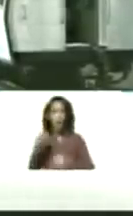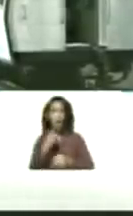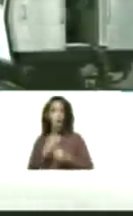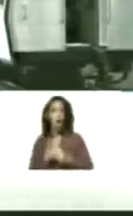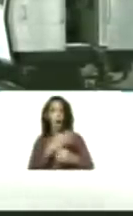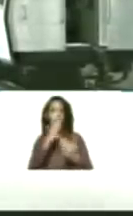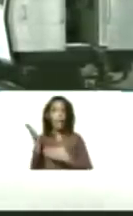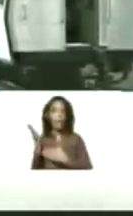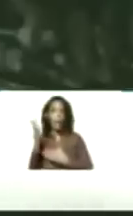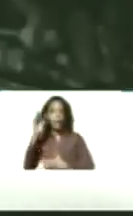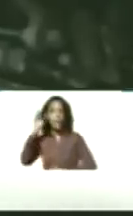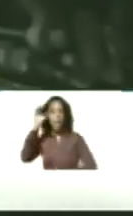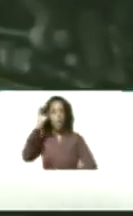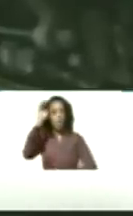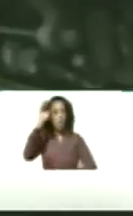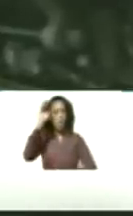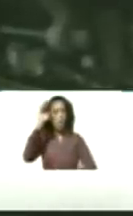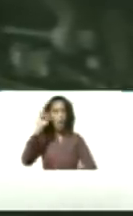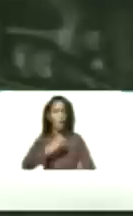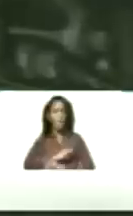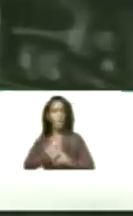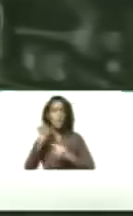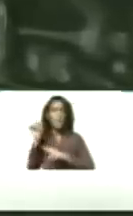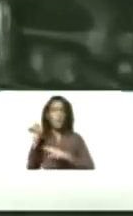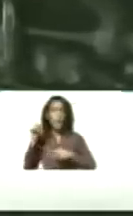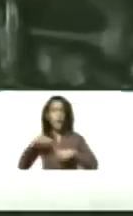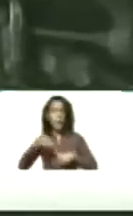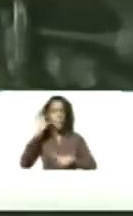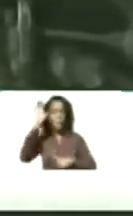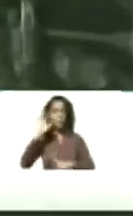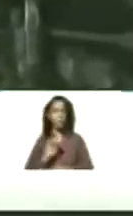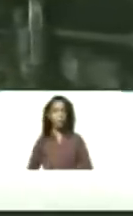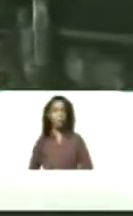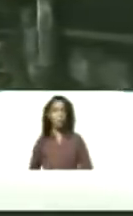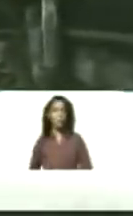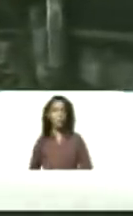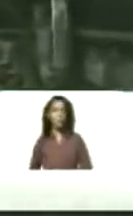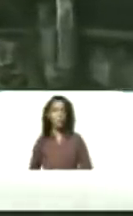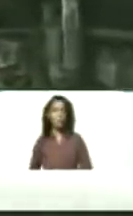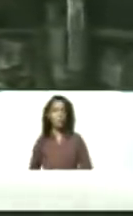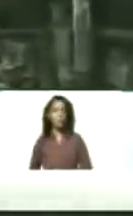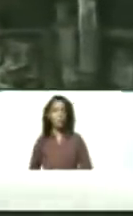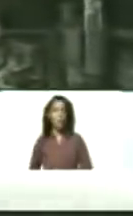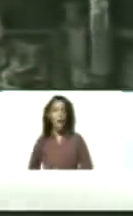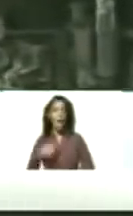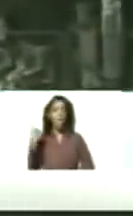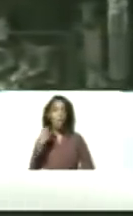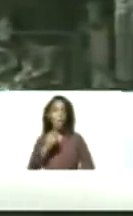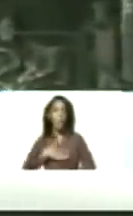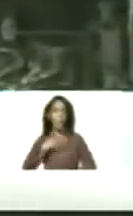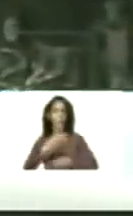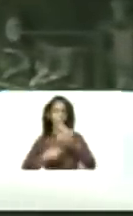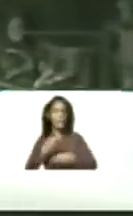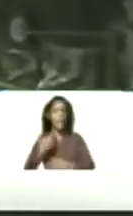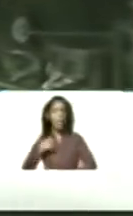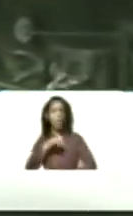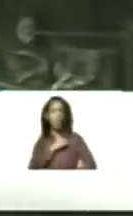el futuro determinante de este país. Y solo lo podemos hacer nosotros.